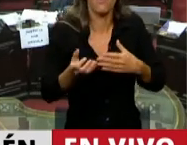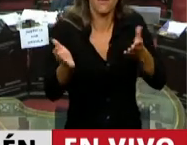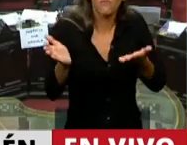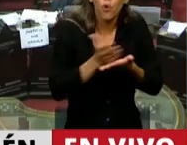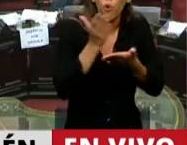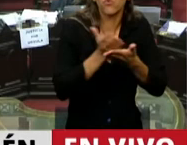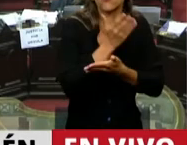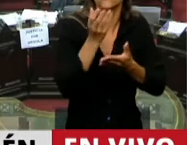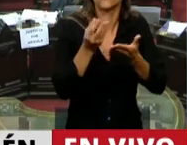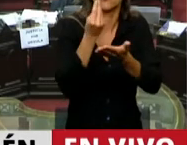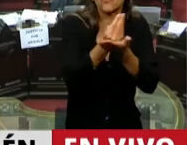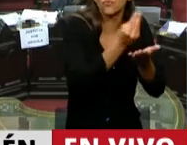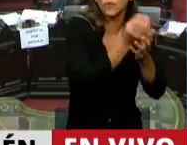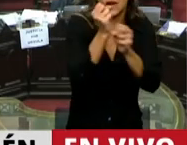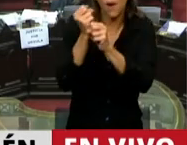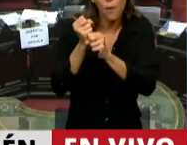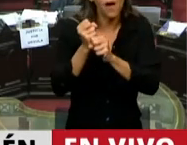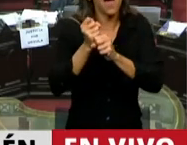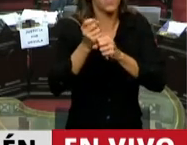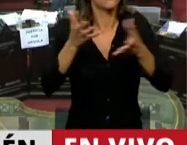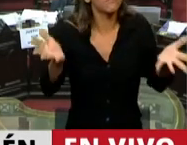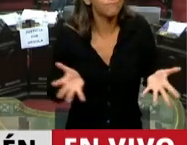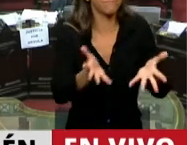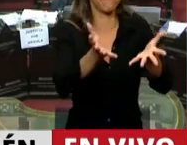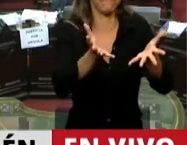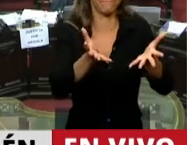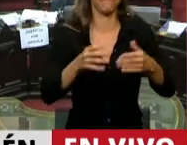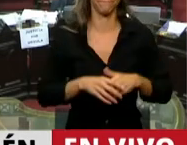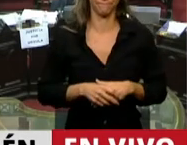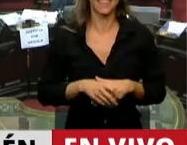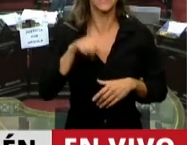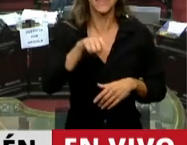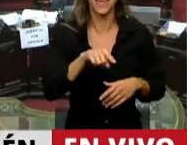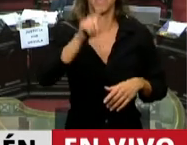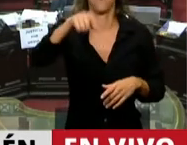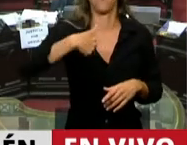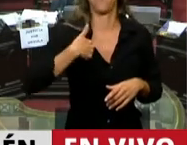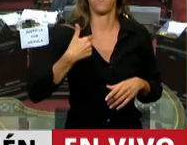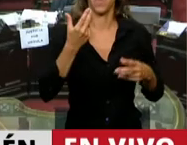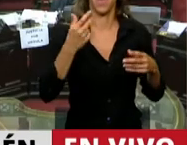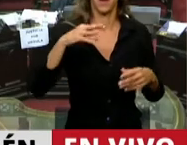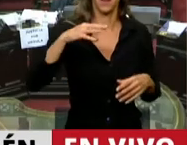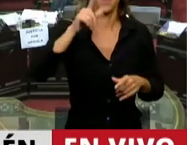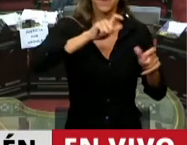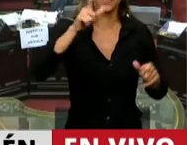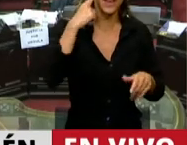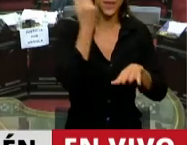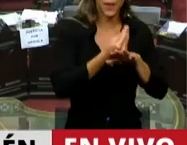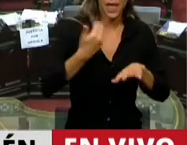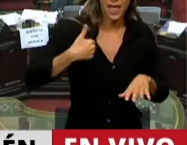que mejore tangible y significativamente la calidad de vida de los argentinos. Somos el país